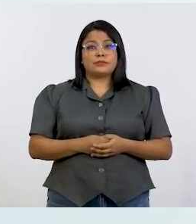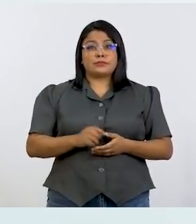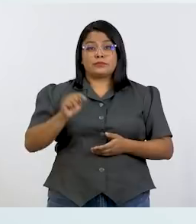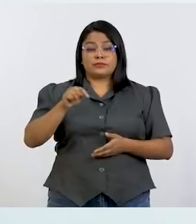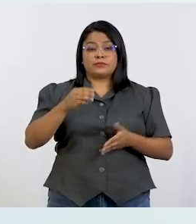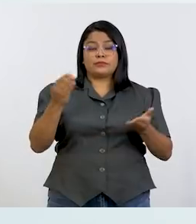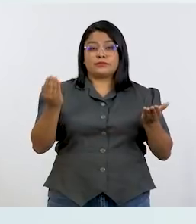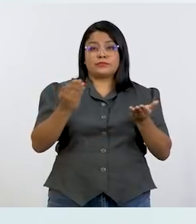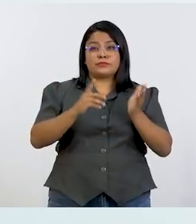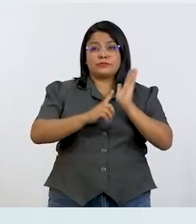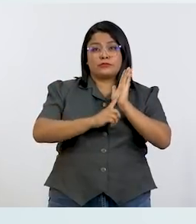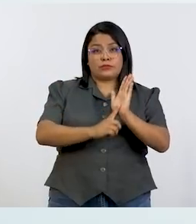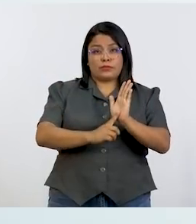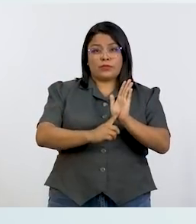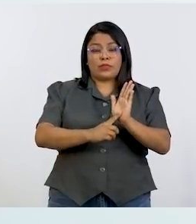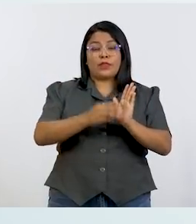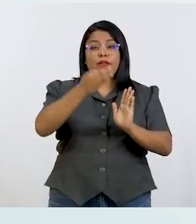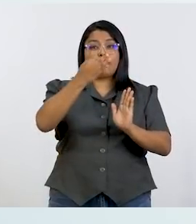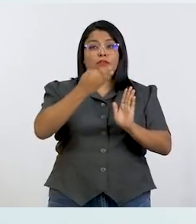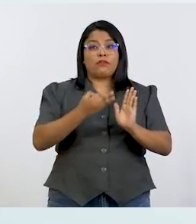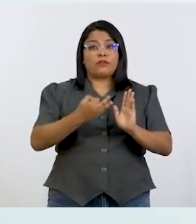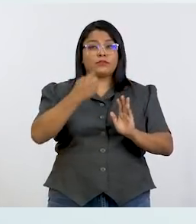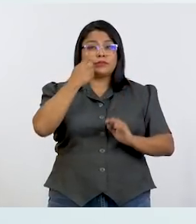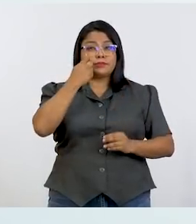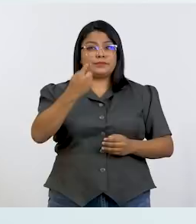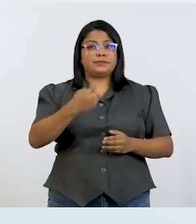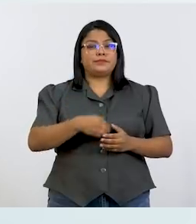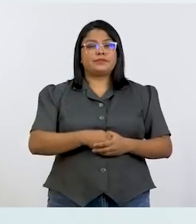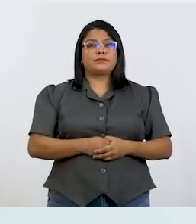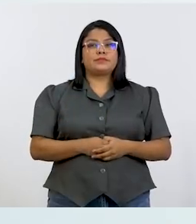Esta acción se representa formalmente así.